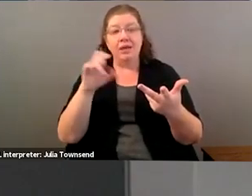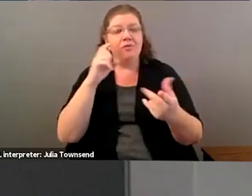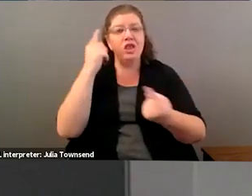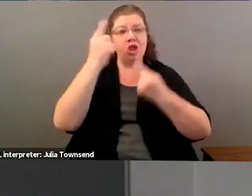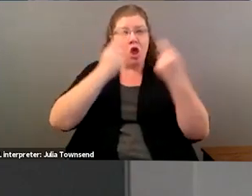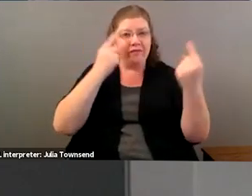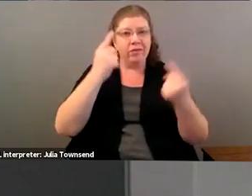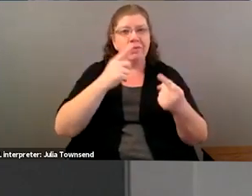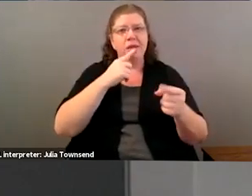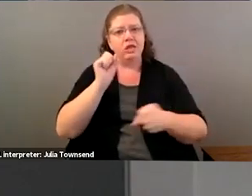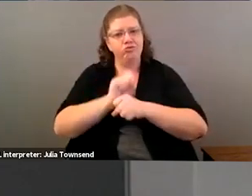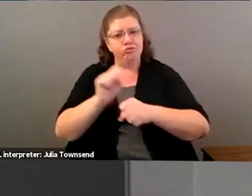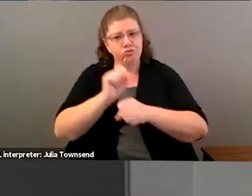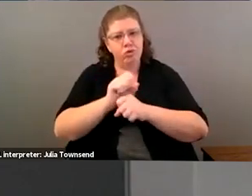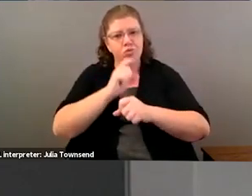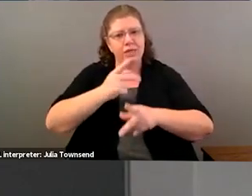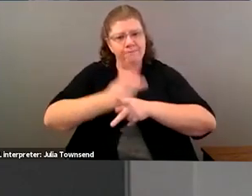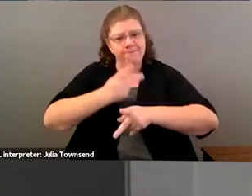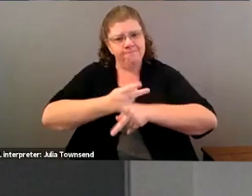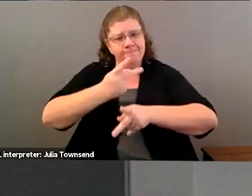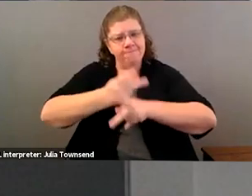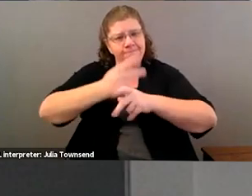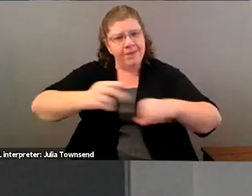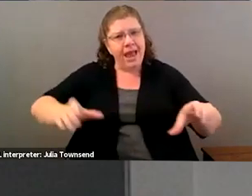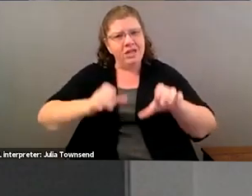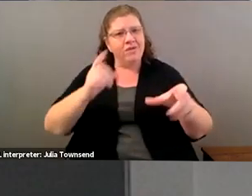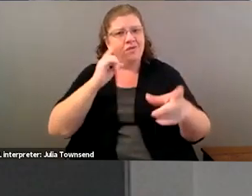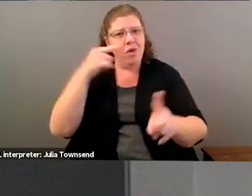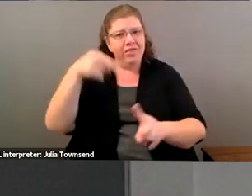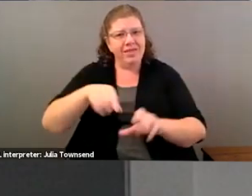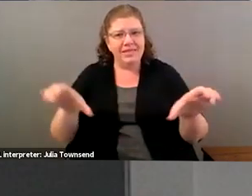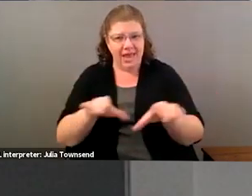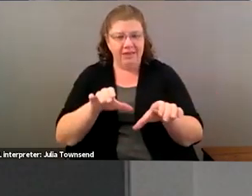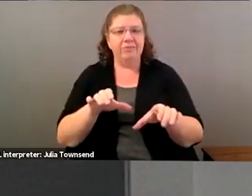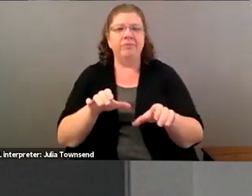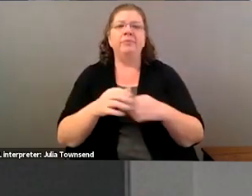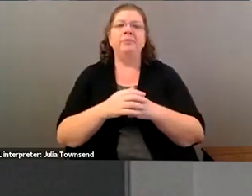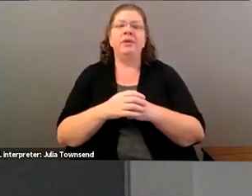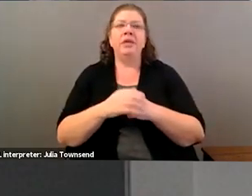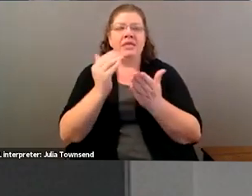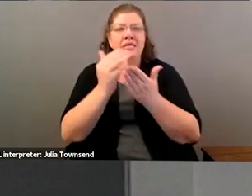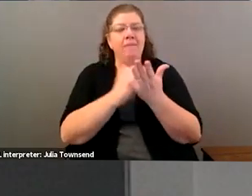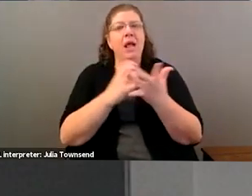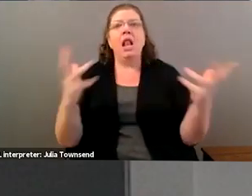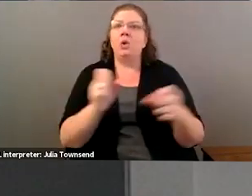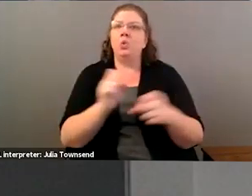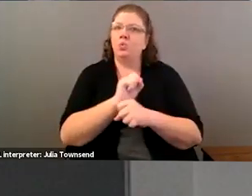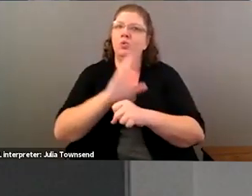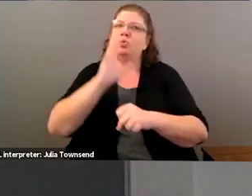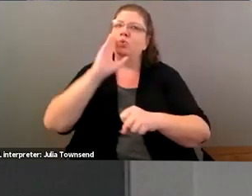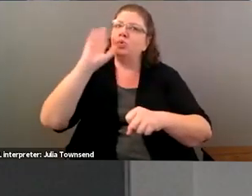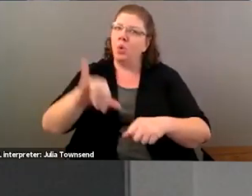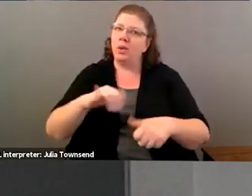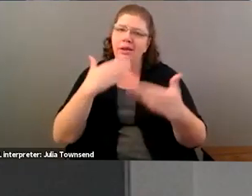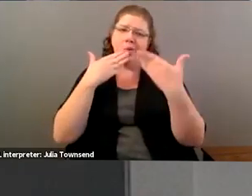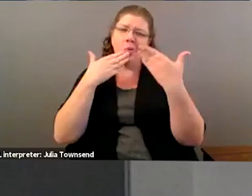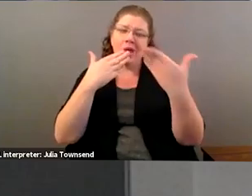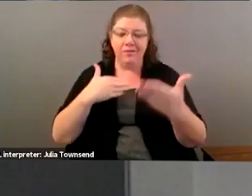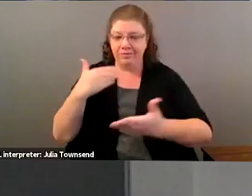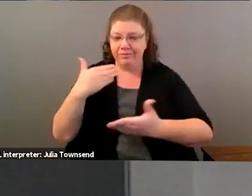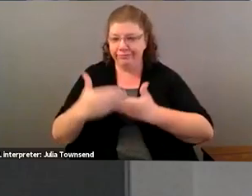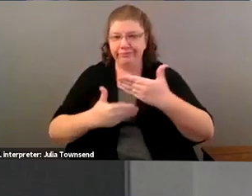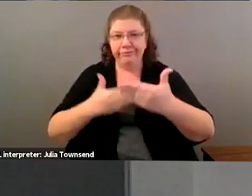por todo el trabajo que han hecho para este asunto yo sé que ha sido mucho trabajo y me da